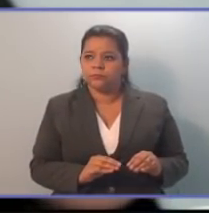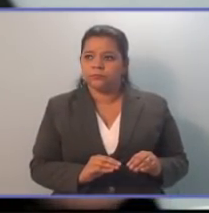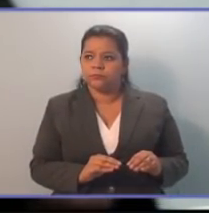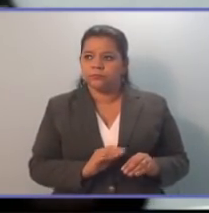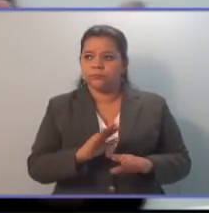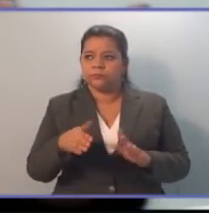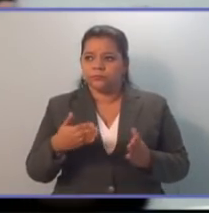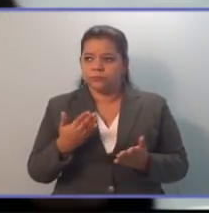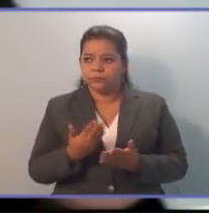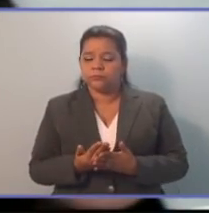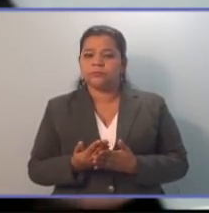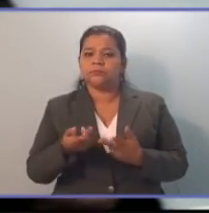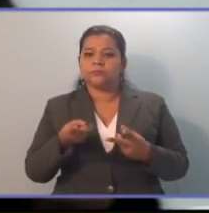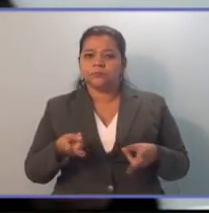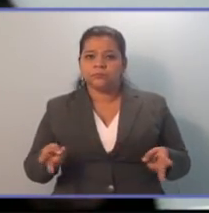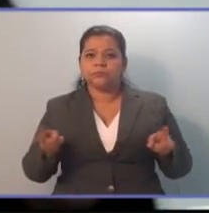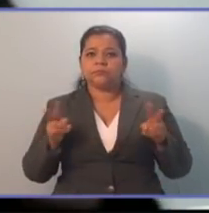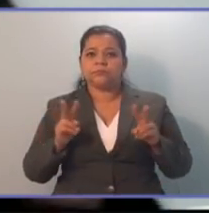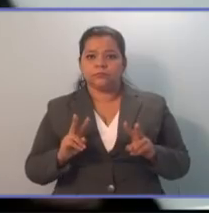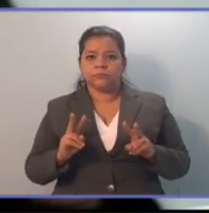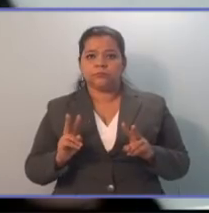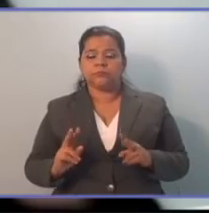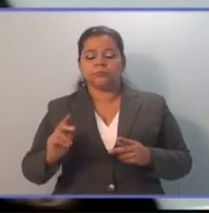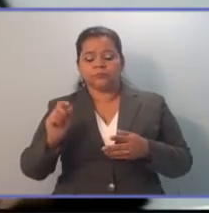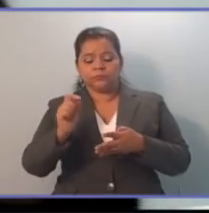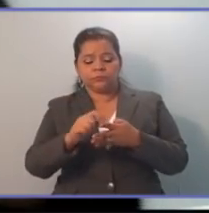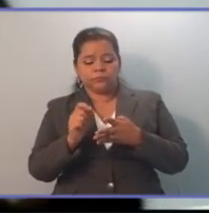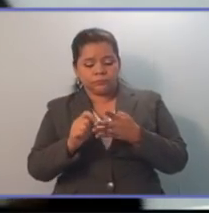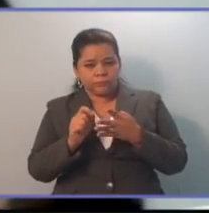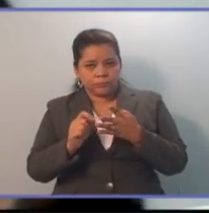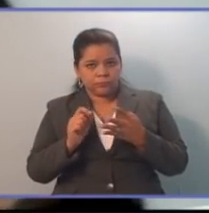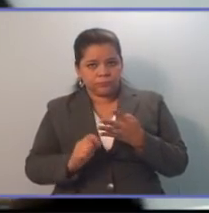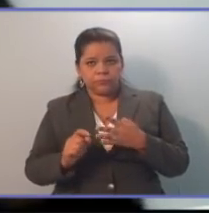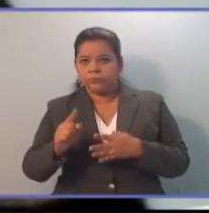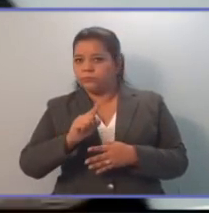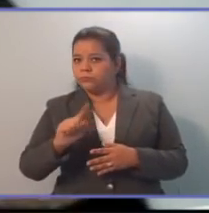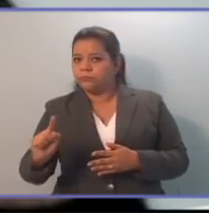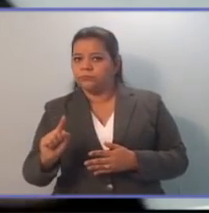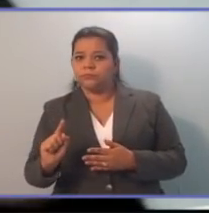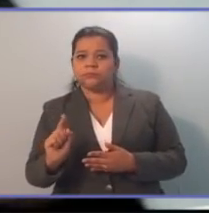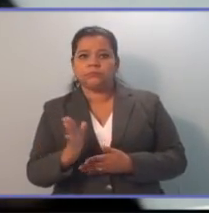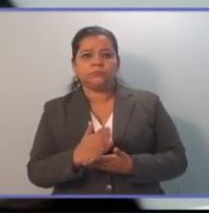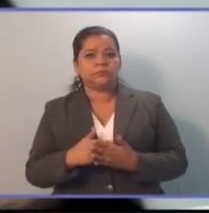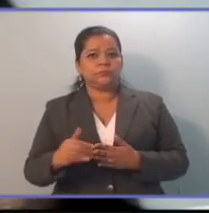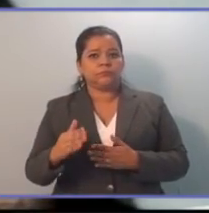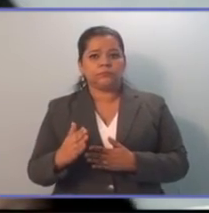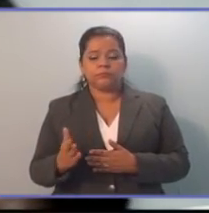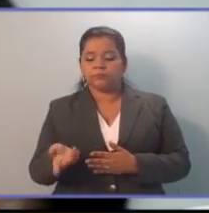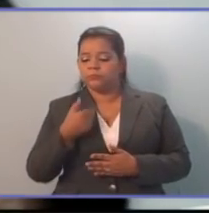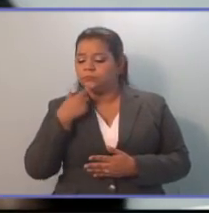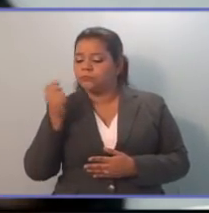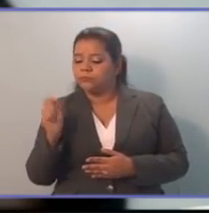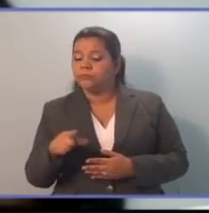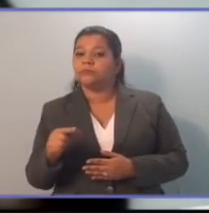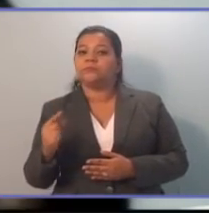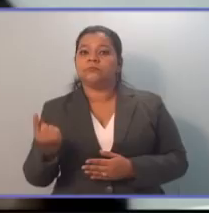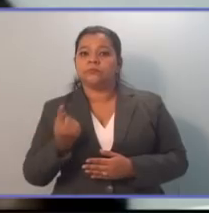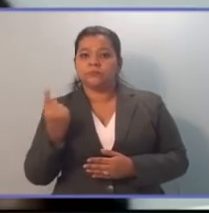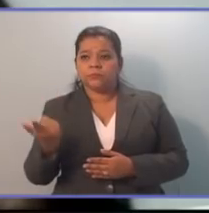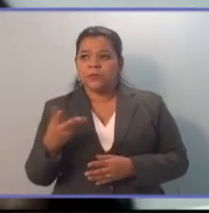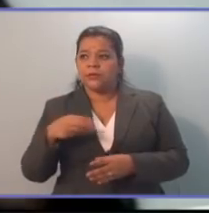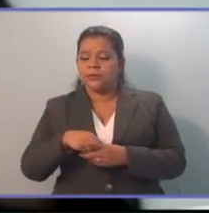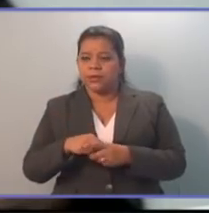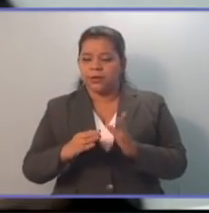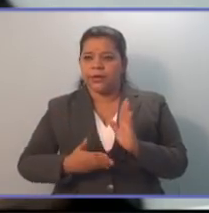los valores y principios, o sea, que no sean letra muerta, sino que sean parte